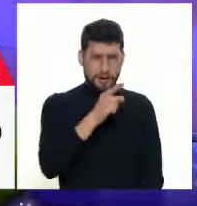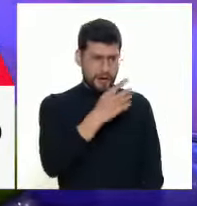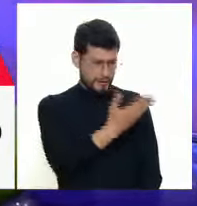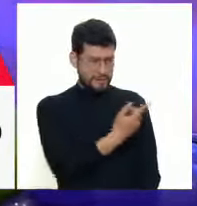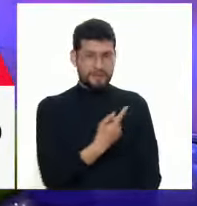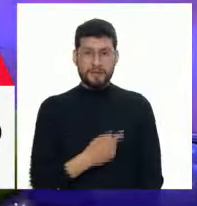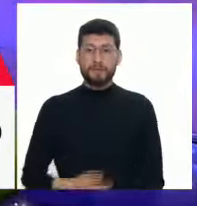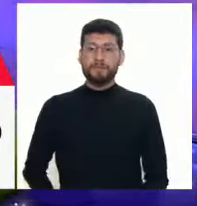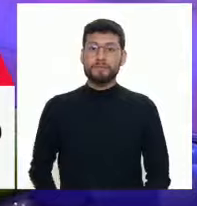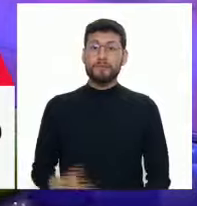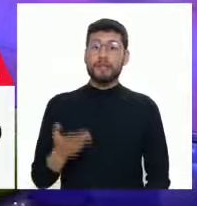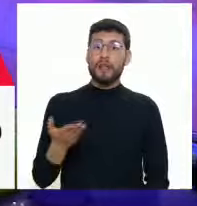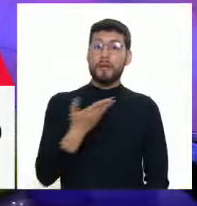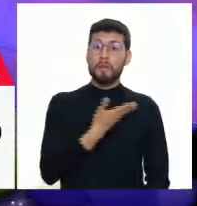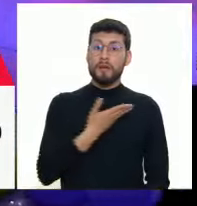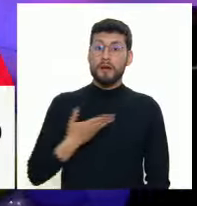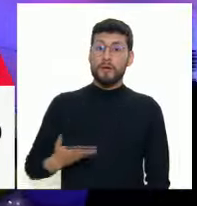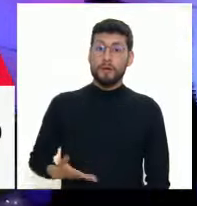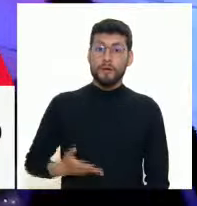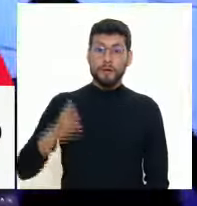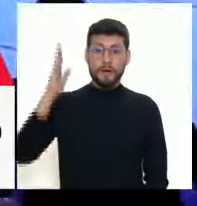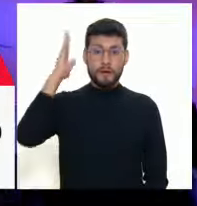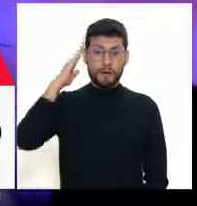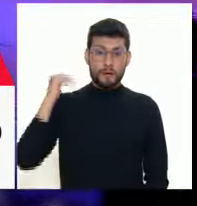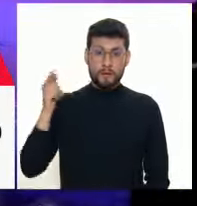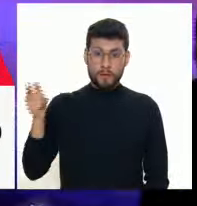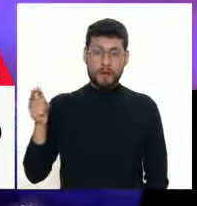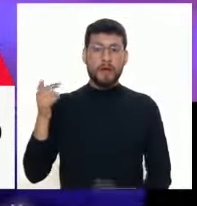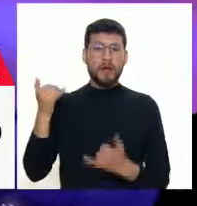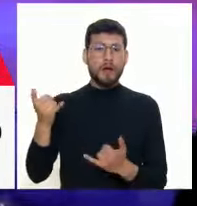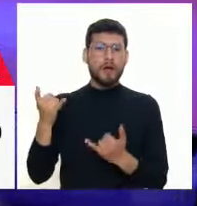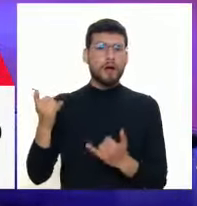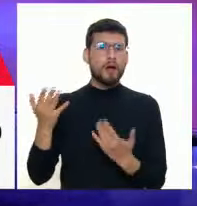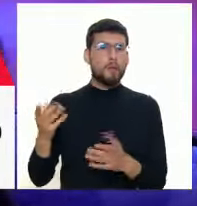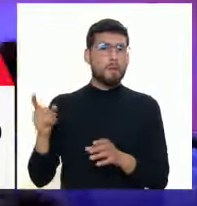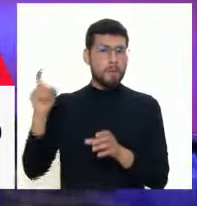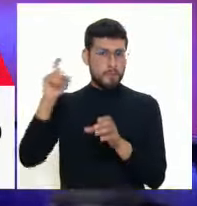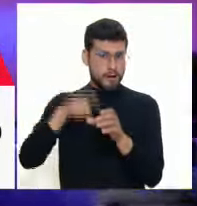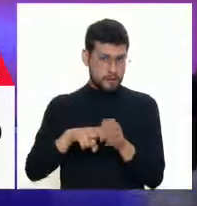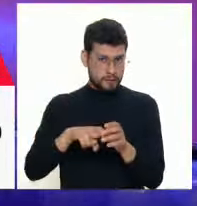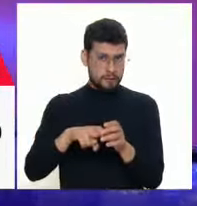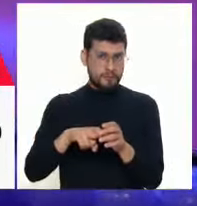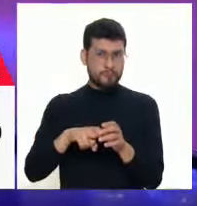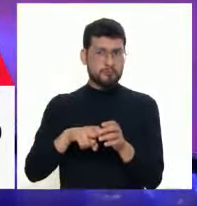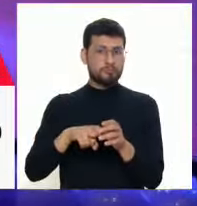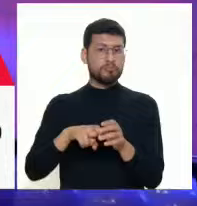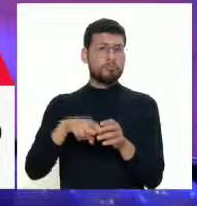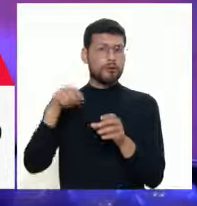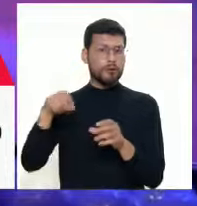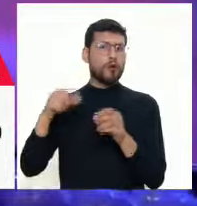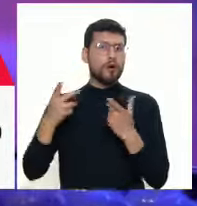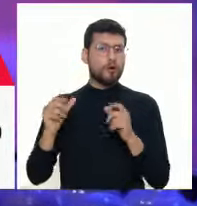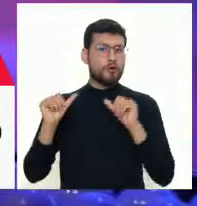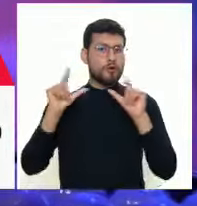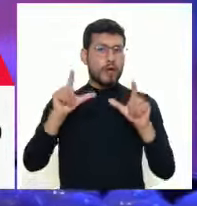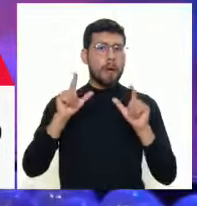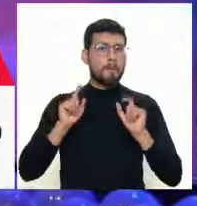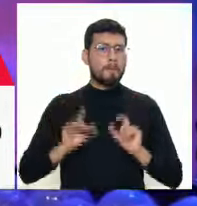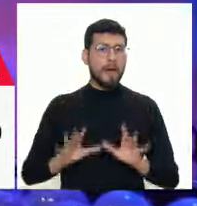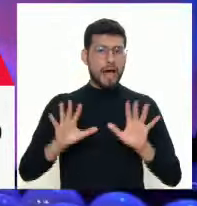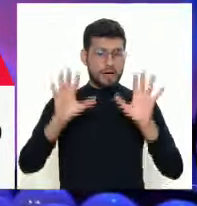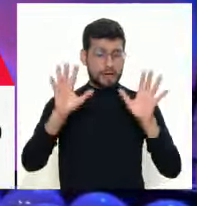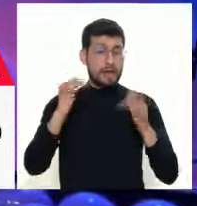presidenta de la República, Dina Boluarte, va a participar del show de magia